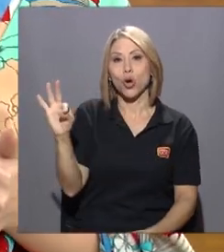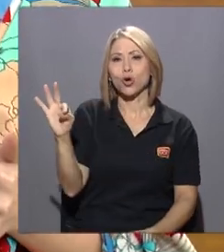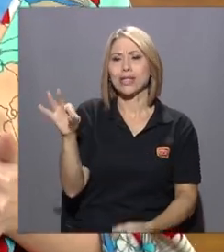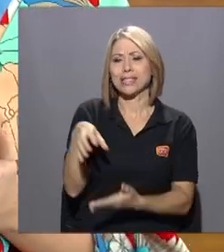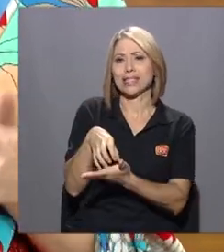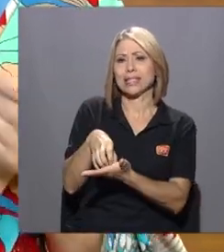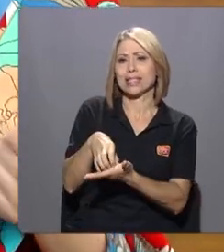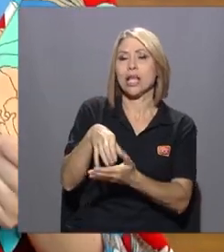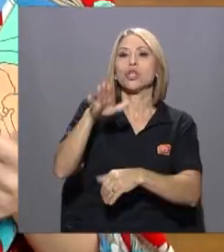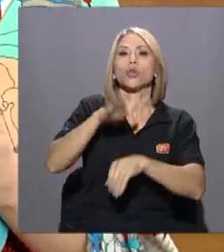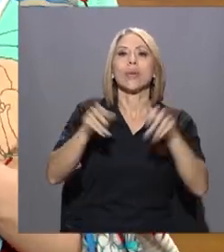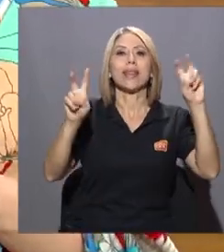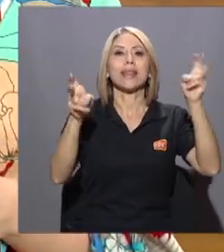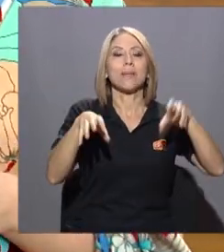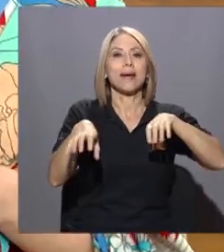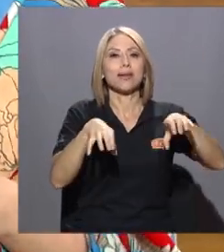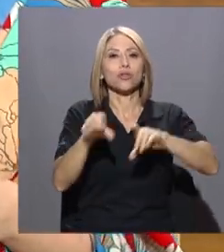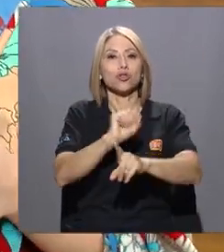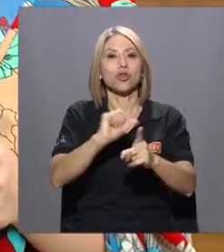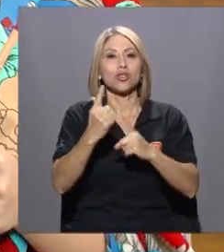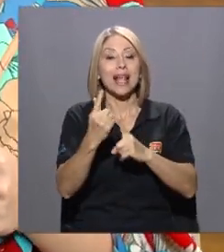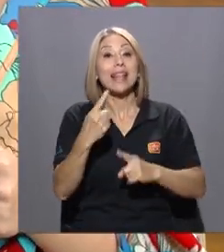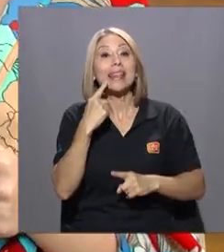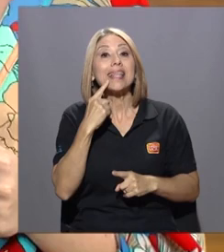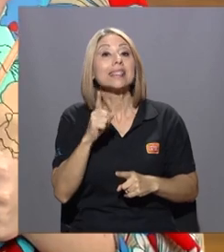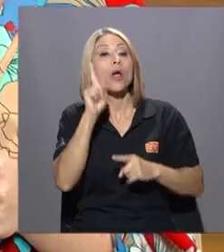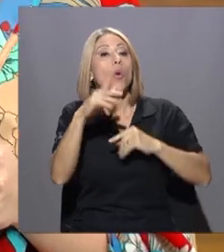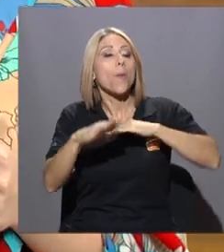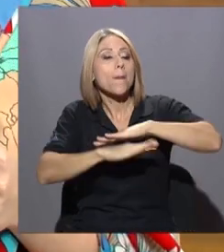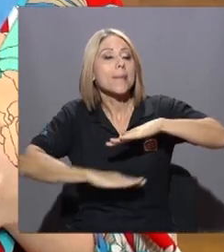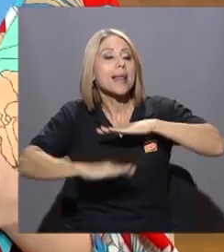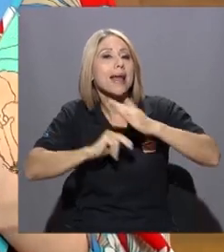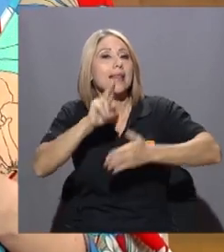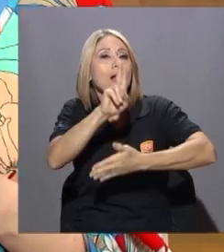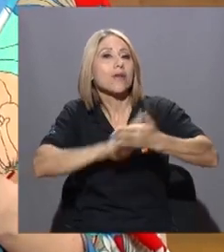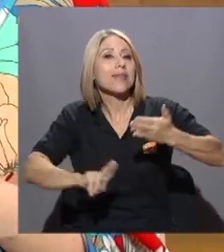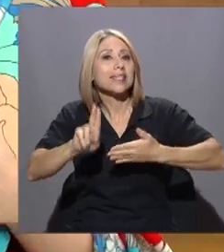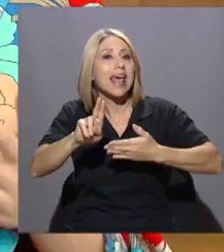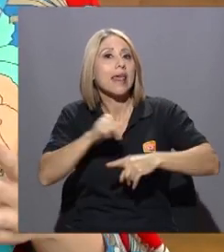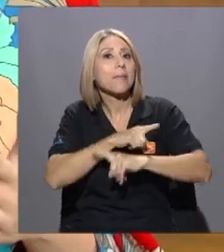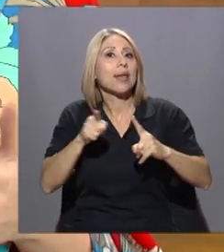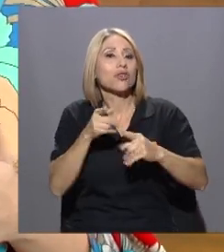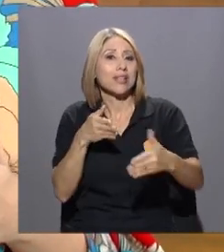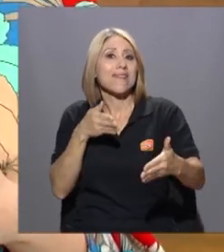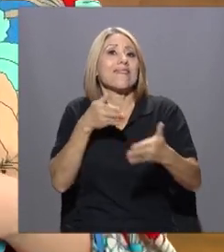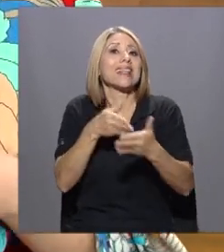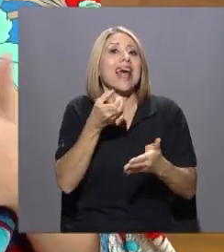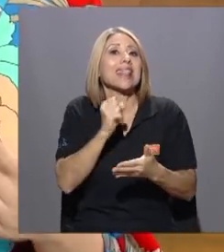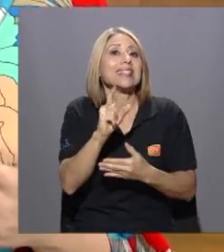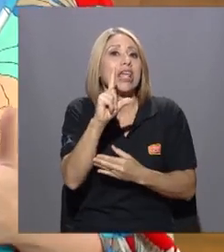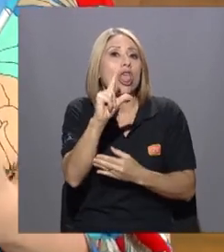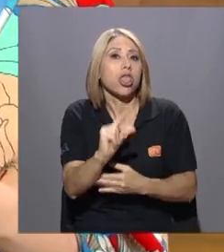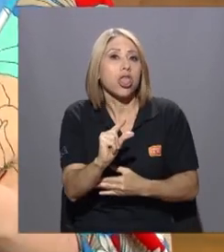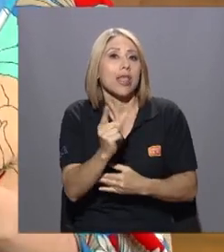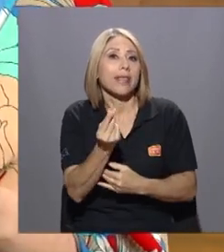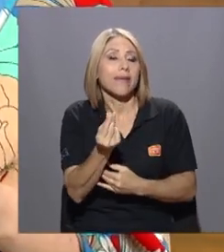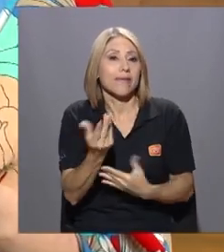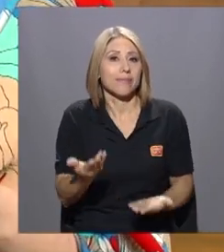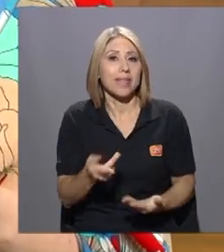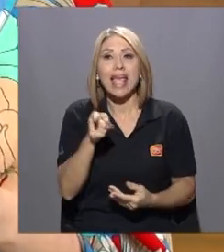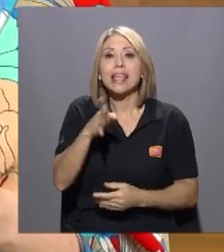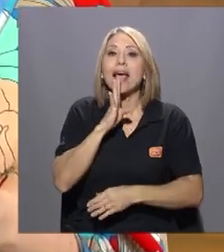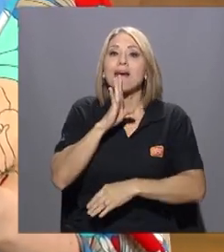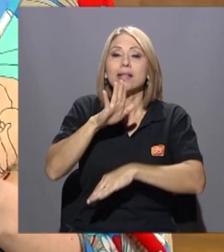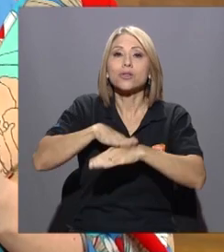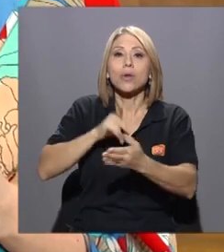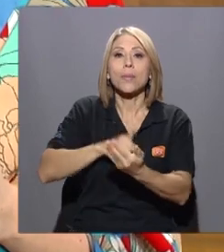el tema de la acción social. Siendo un pilar de la universidad, es de las primeras áreas que se ve afectada con recortes. Ella hace referencia al programa